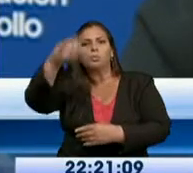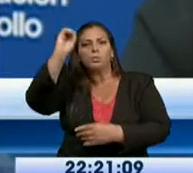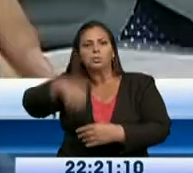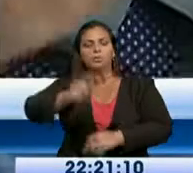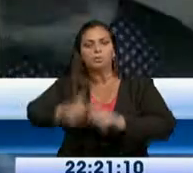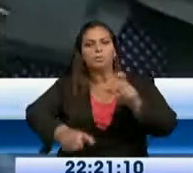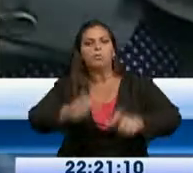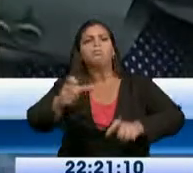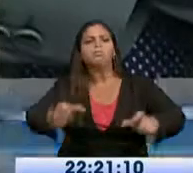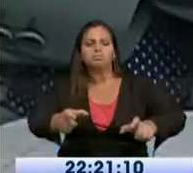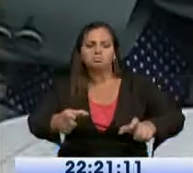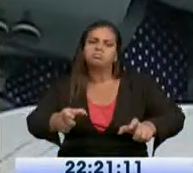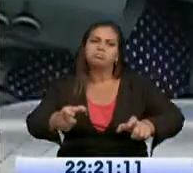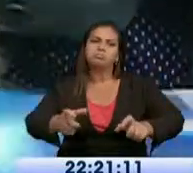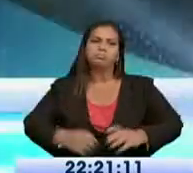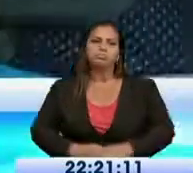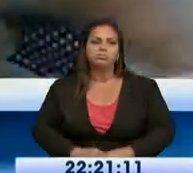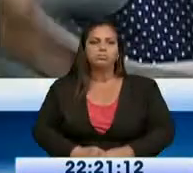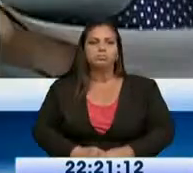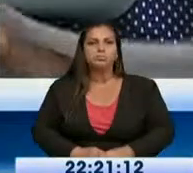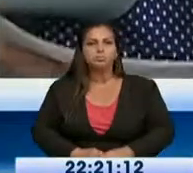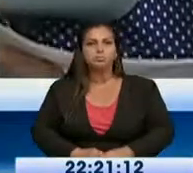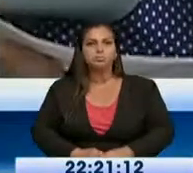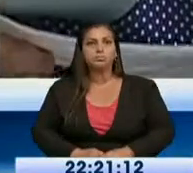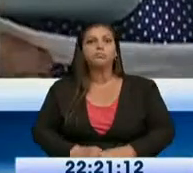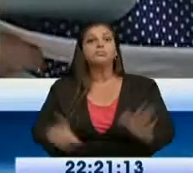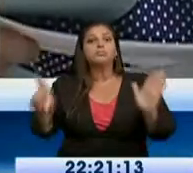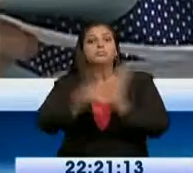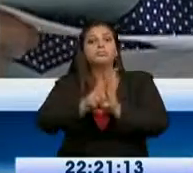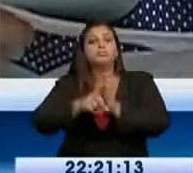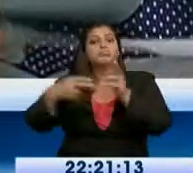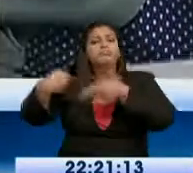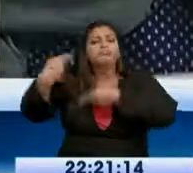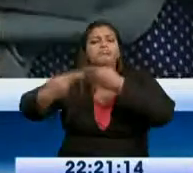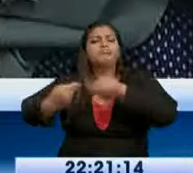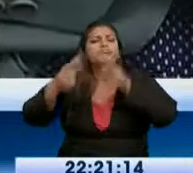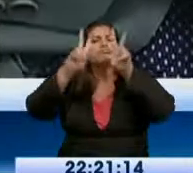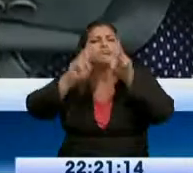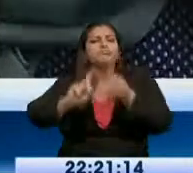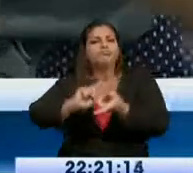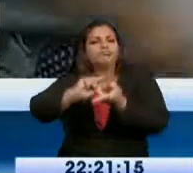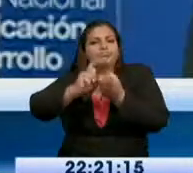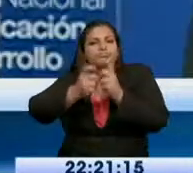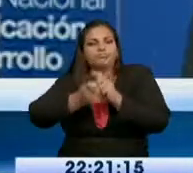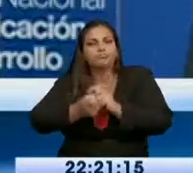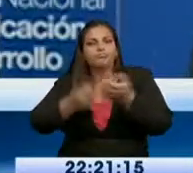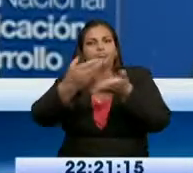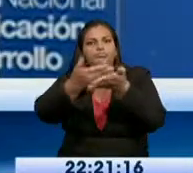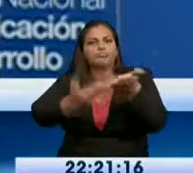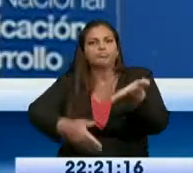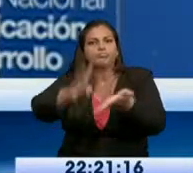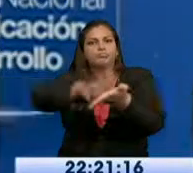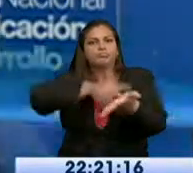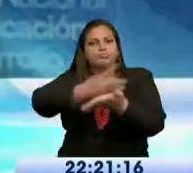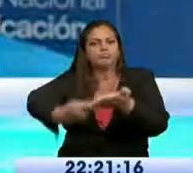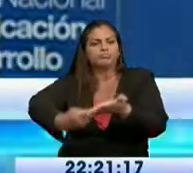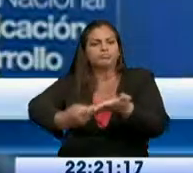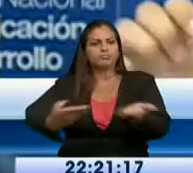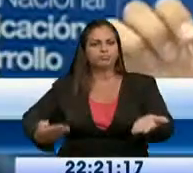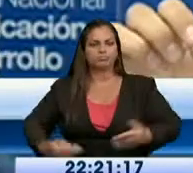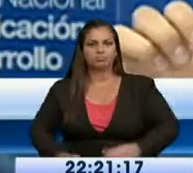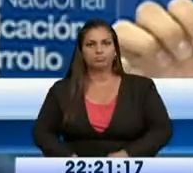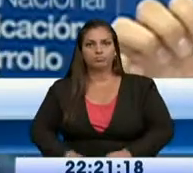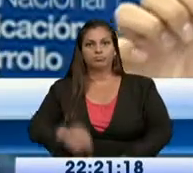la población. Uno de los cambios propuestos en la ley de herencias tiene que ver con modificar la base de la tabla. La base exenta pasará